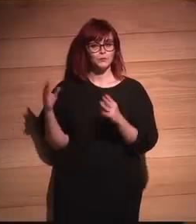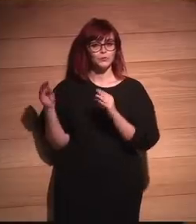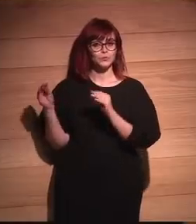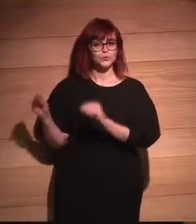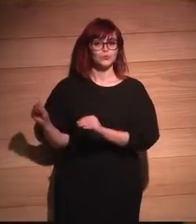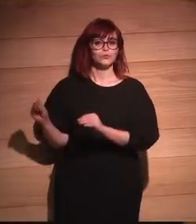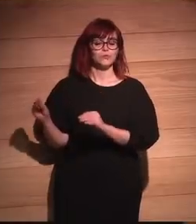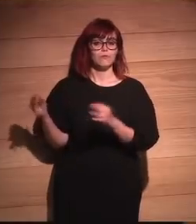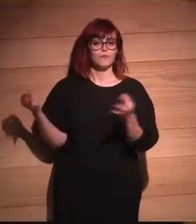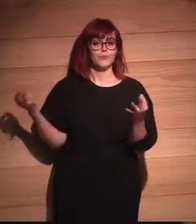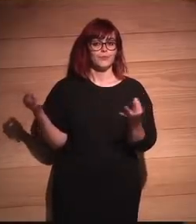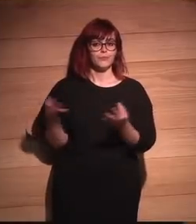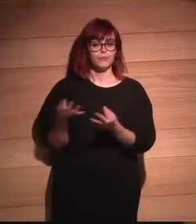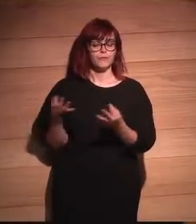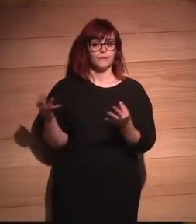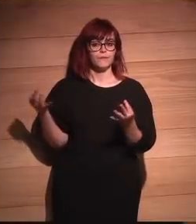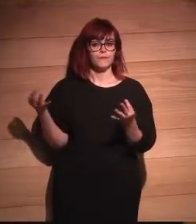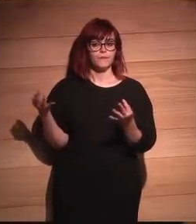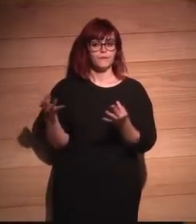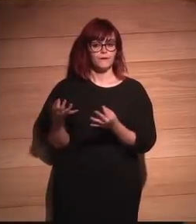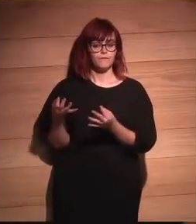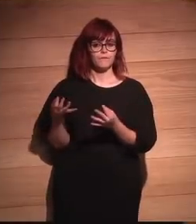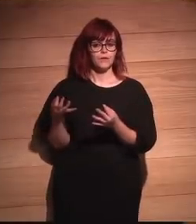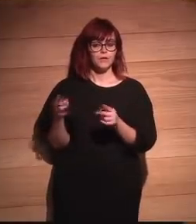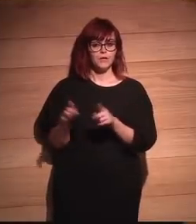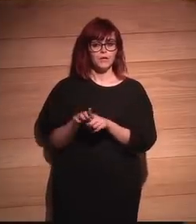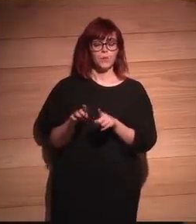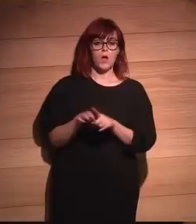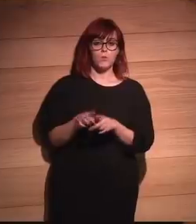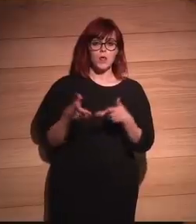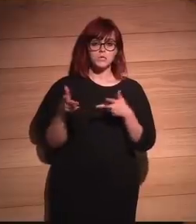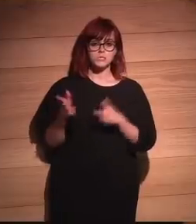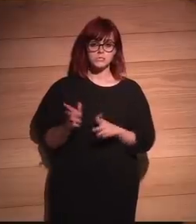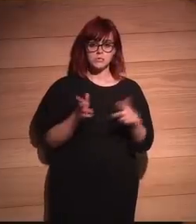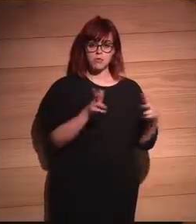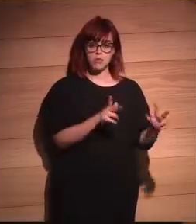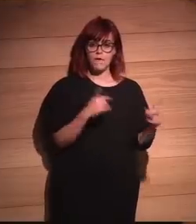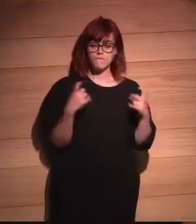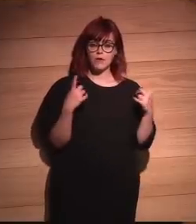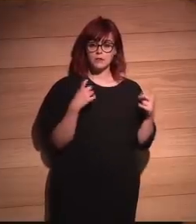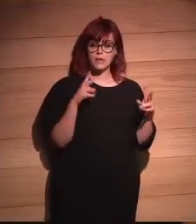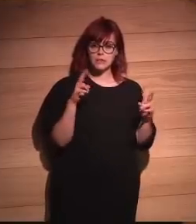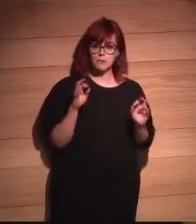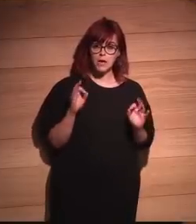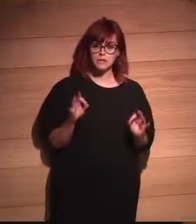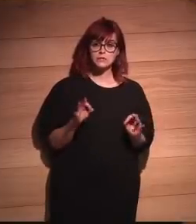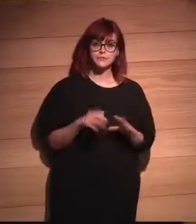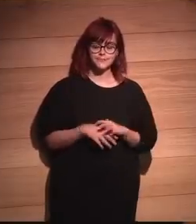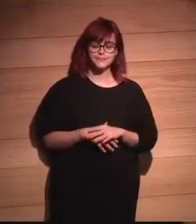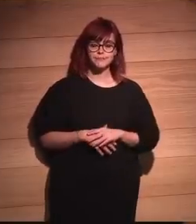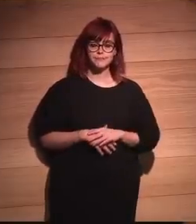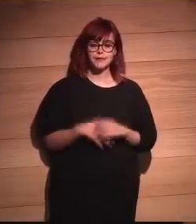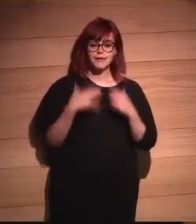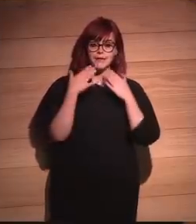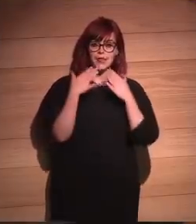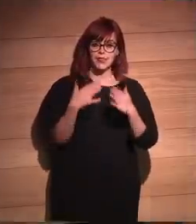que haría falta como otra silla acá en un panel como este para abordar ese tema.